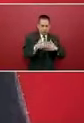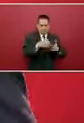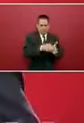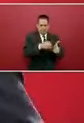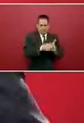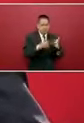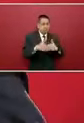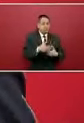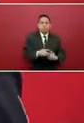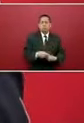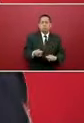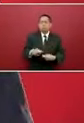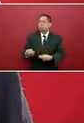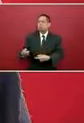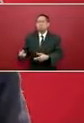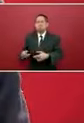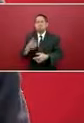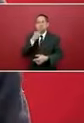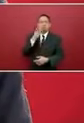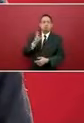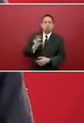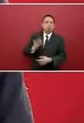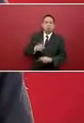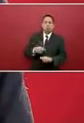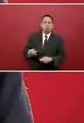y repartir despensas,